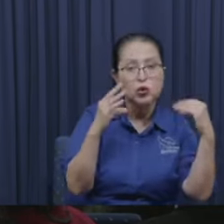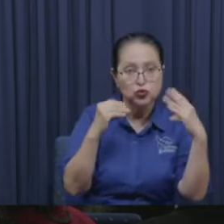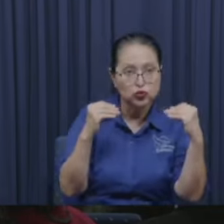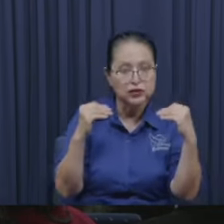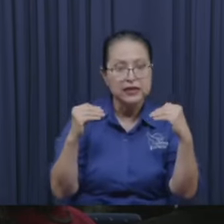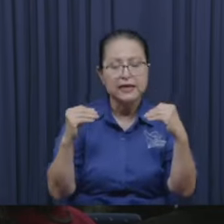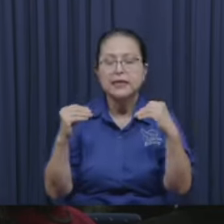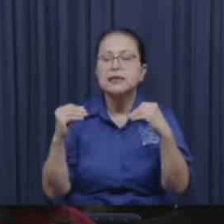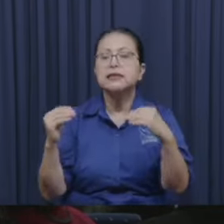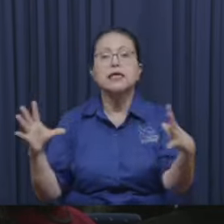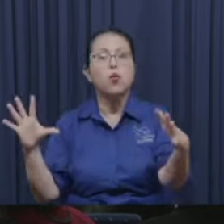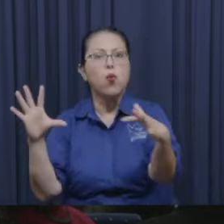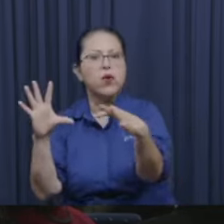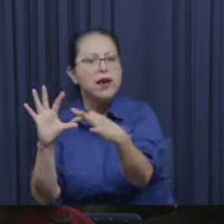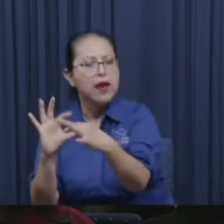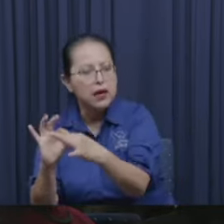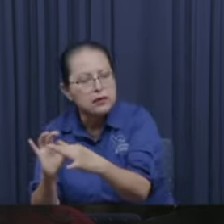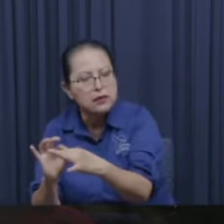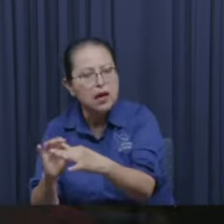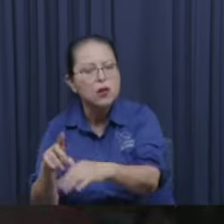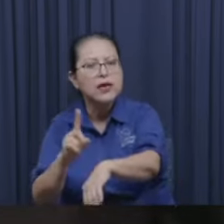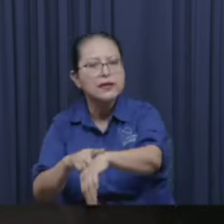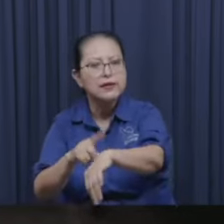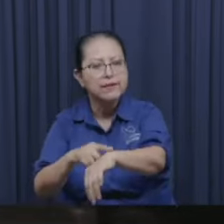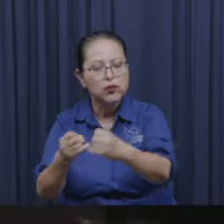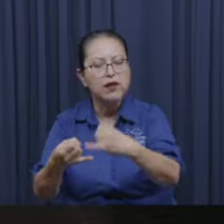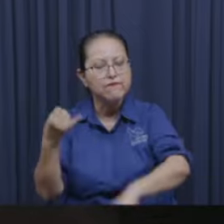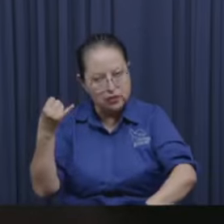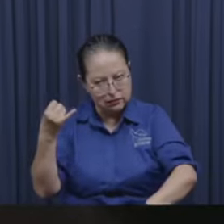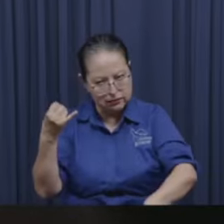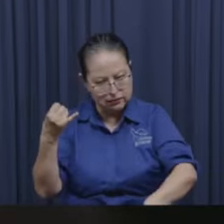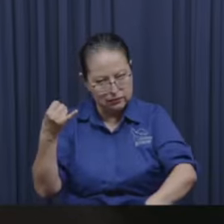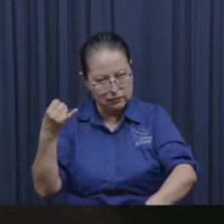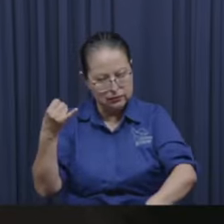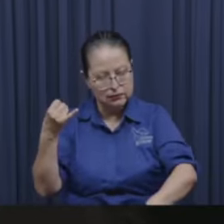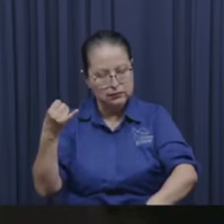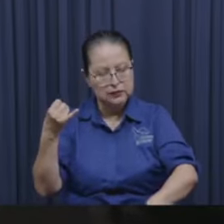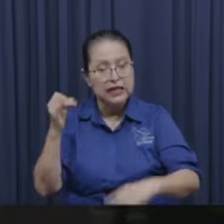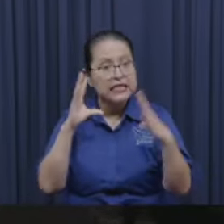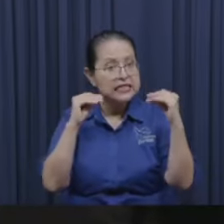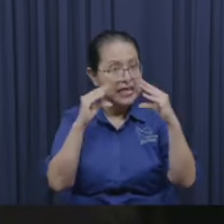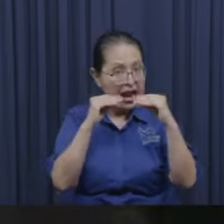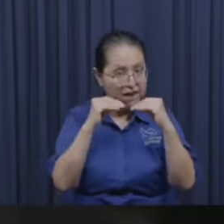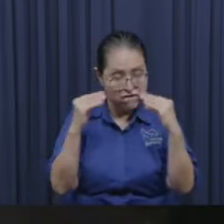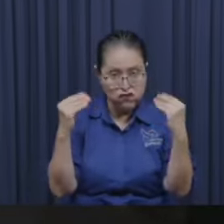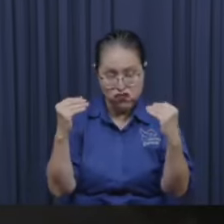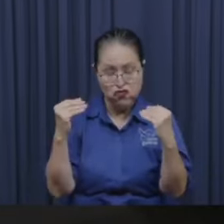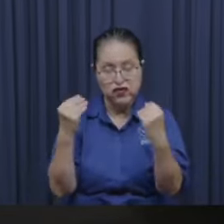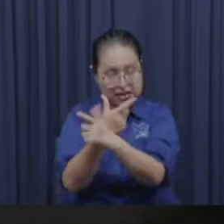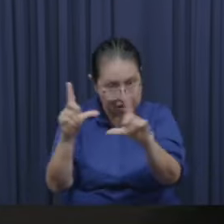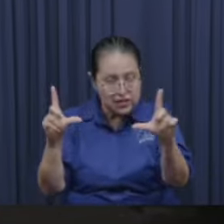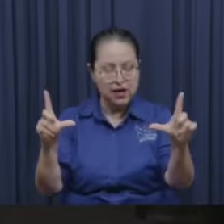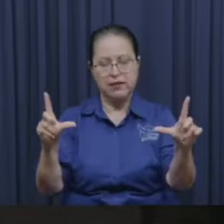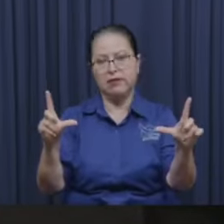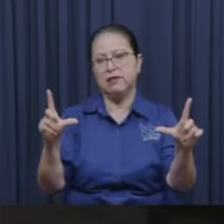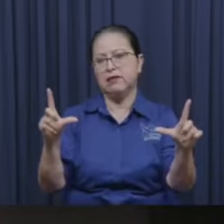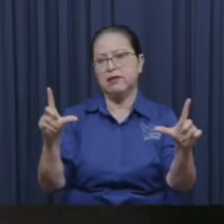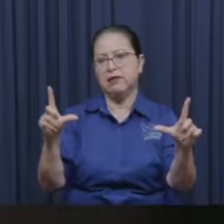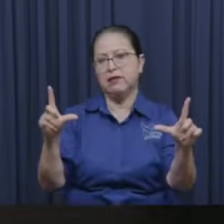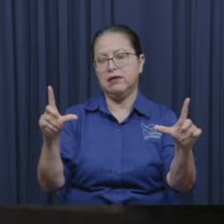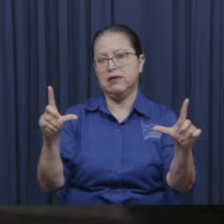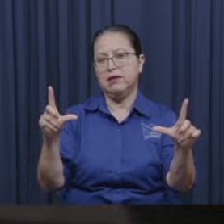si si lo relaciono con el tiempo final si hablo de la administración y de la liberación